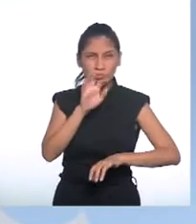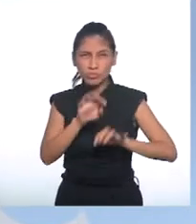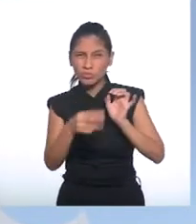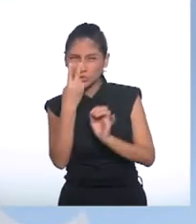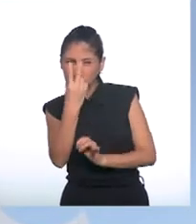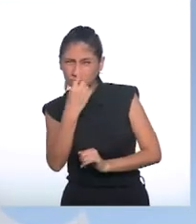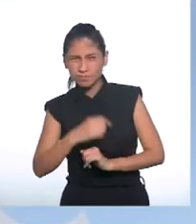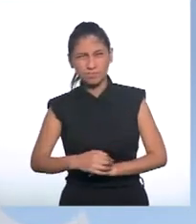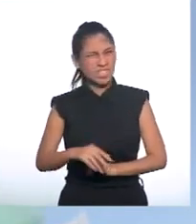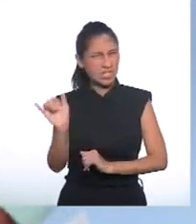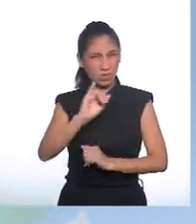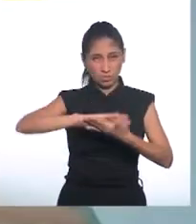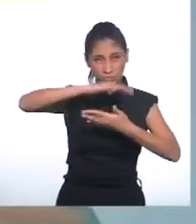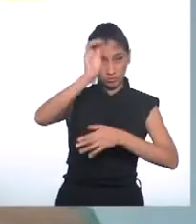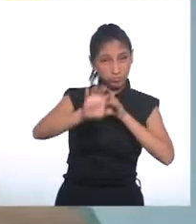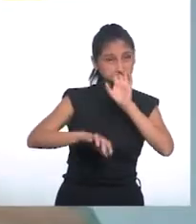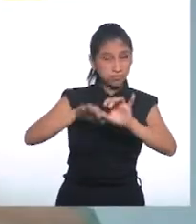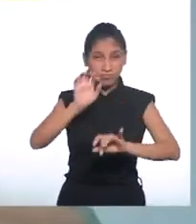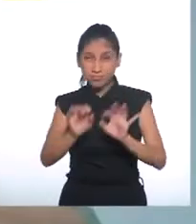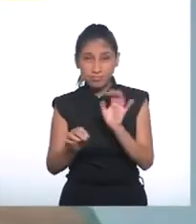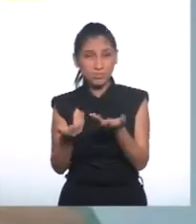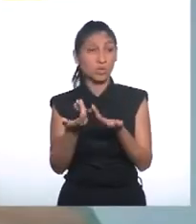como una verdadera computadora.